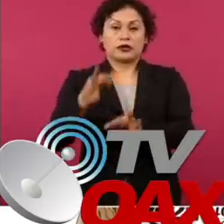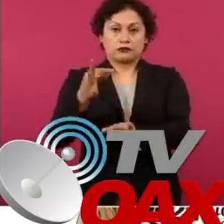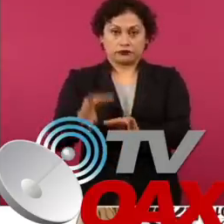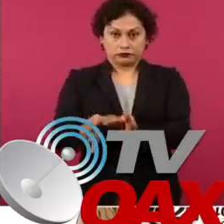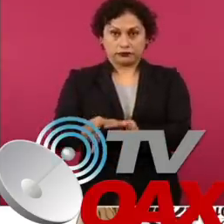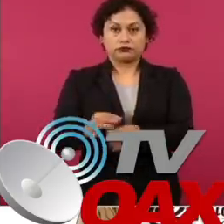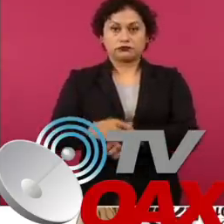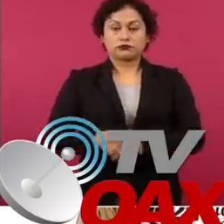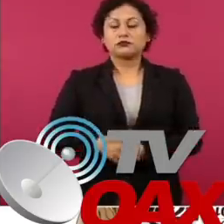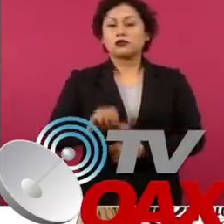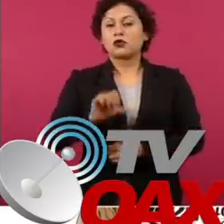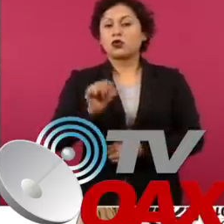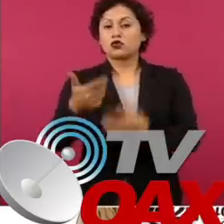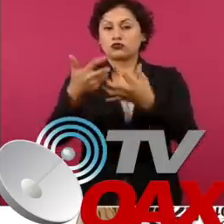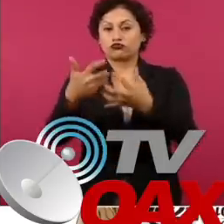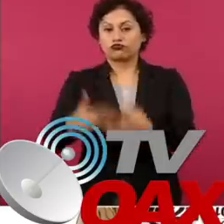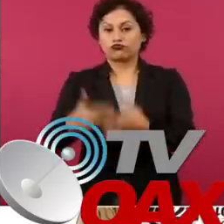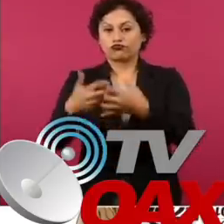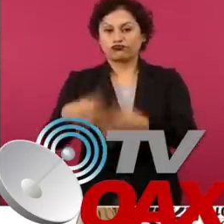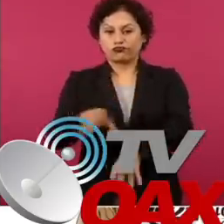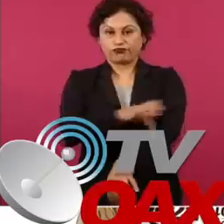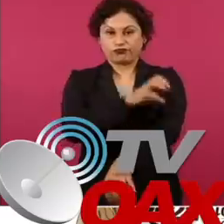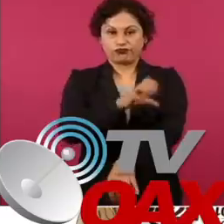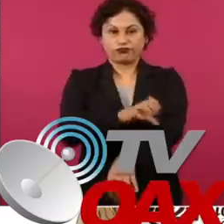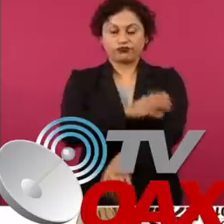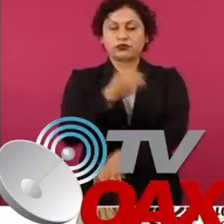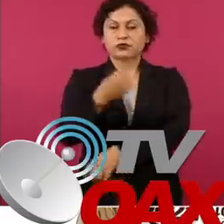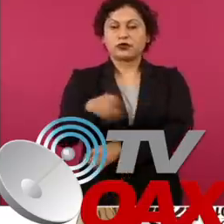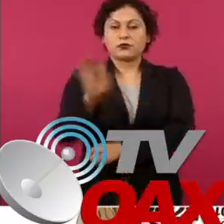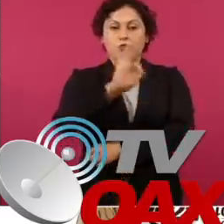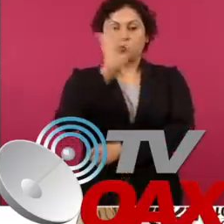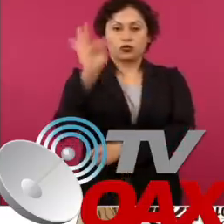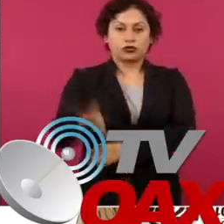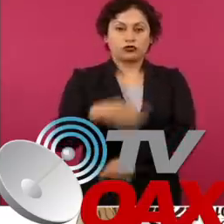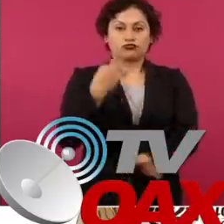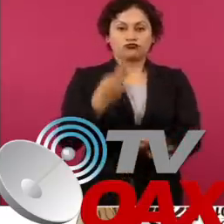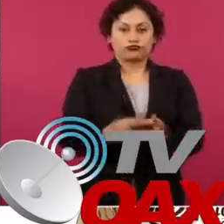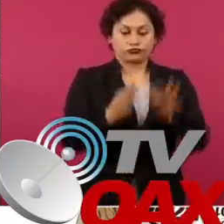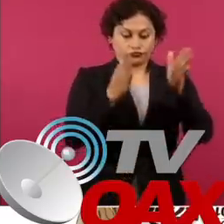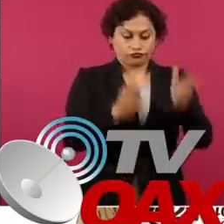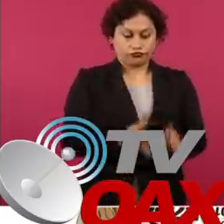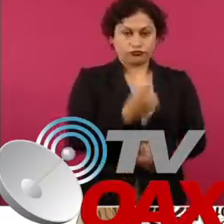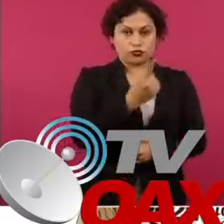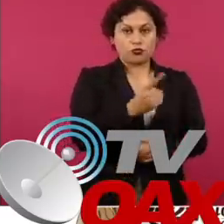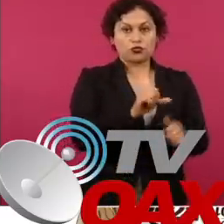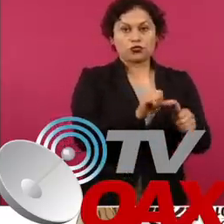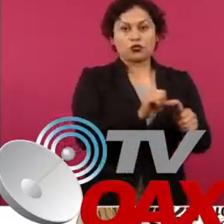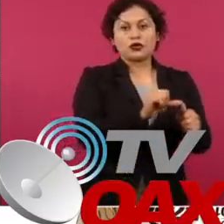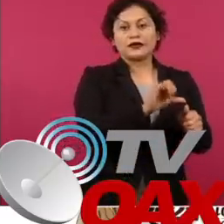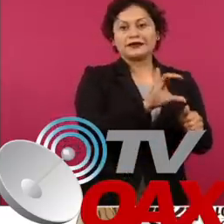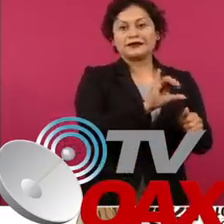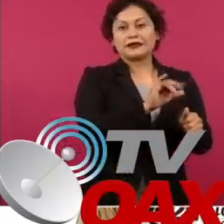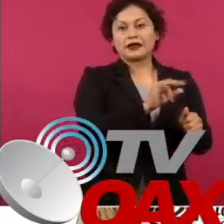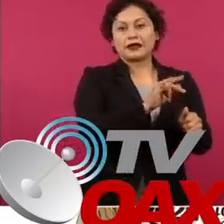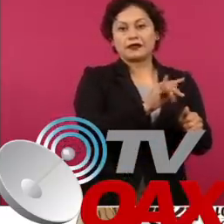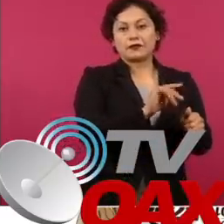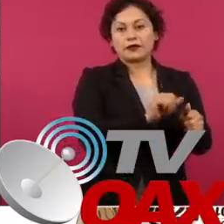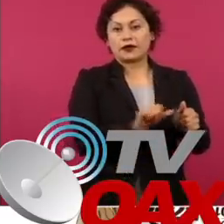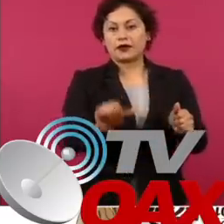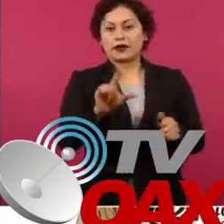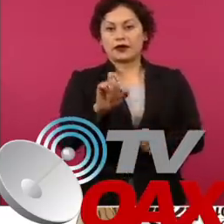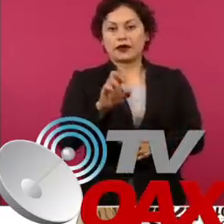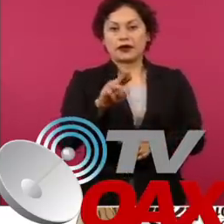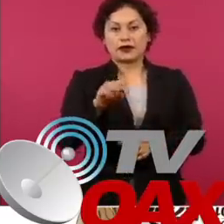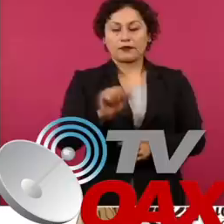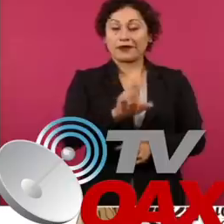obras electromecánicas se tienen al 100% de avance en el tramo 1, que va de Sinacantepec a Lerma, de 36 kilómetros